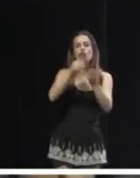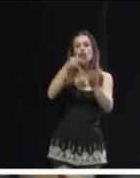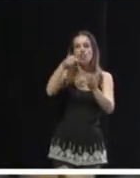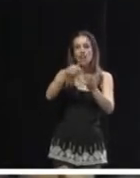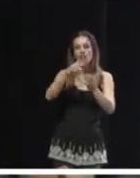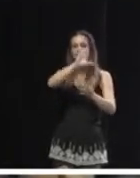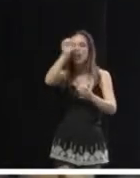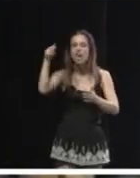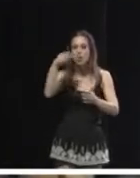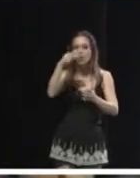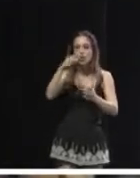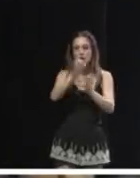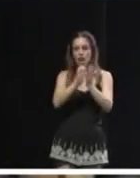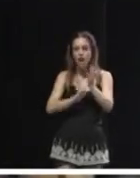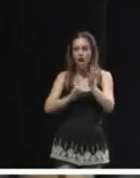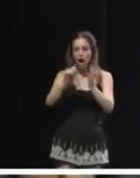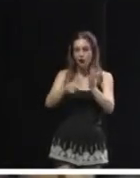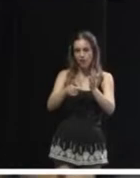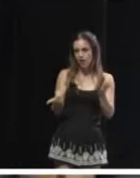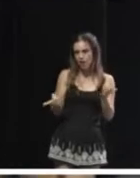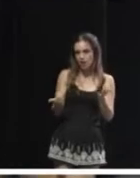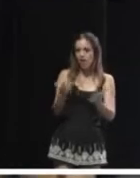3 millones de euros?